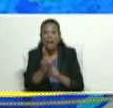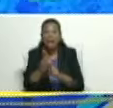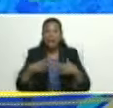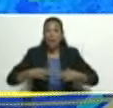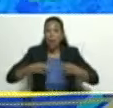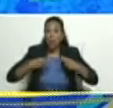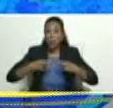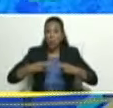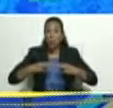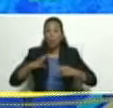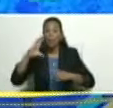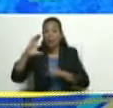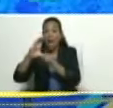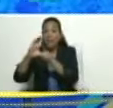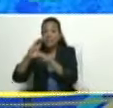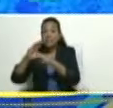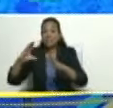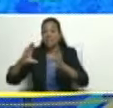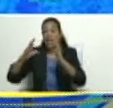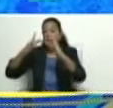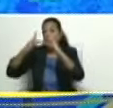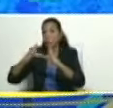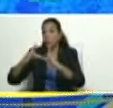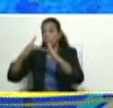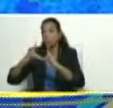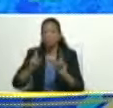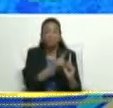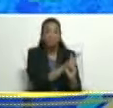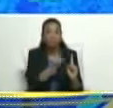ver esa entrega.